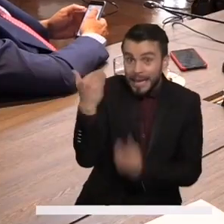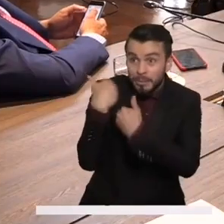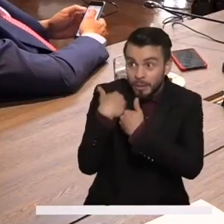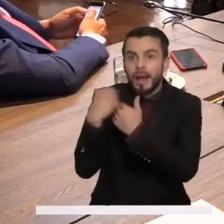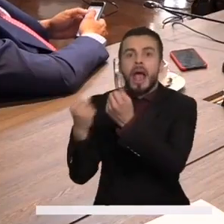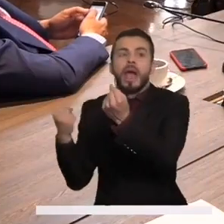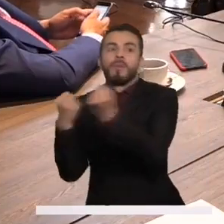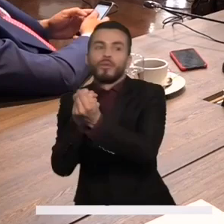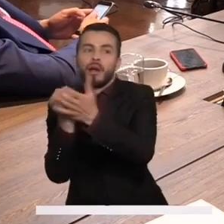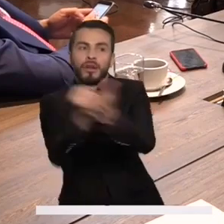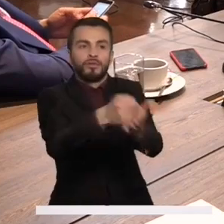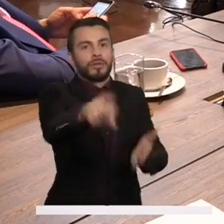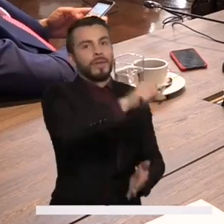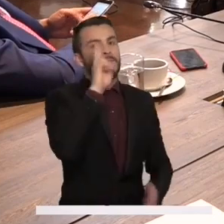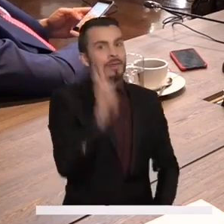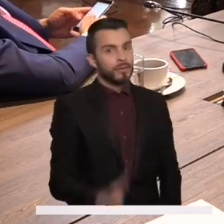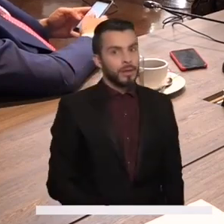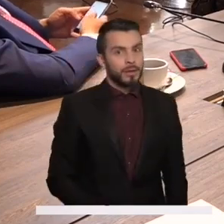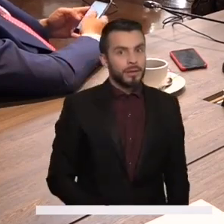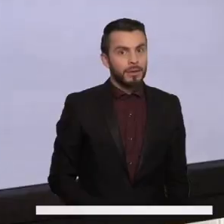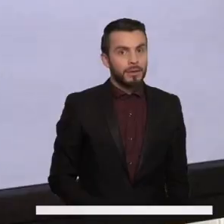es por lo que nos dieron